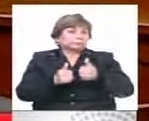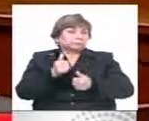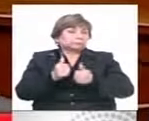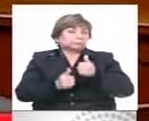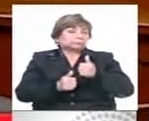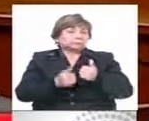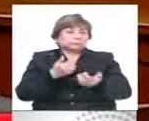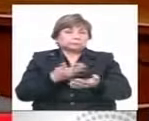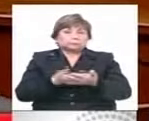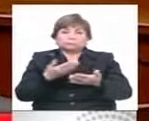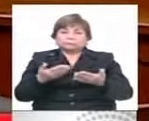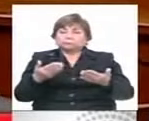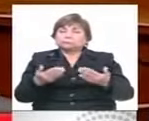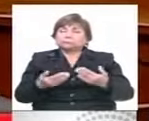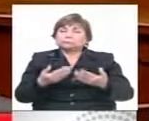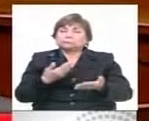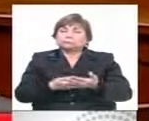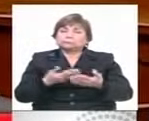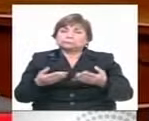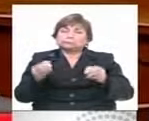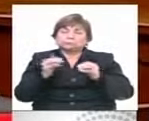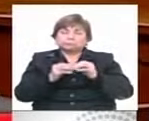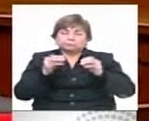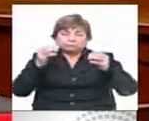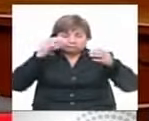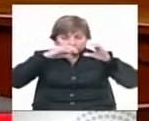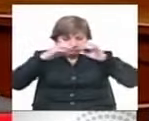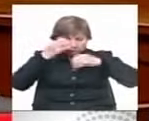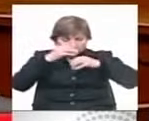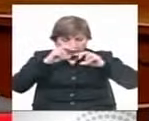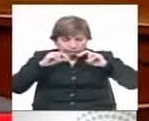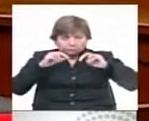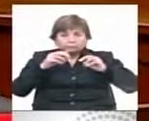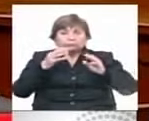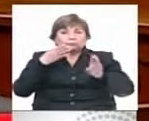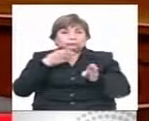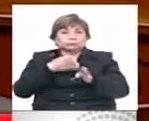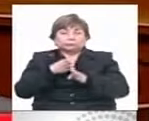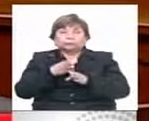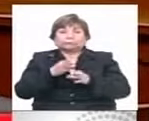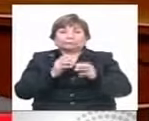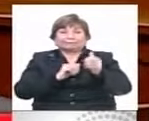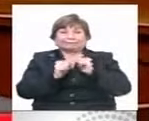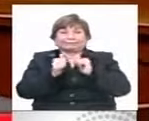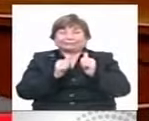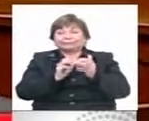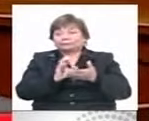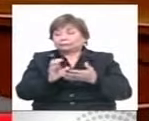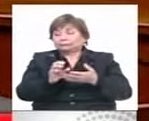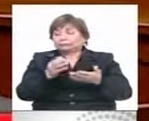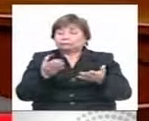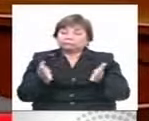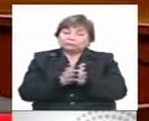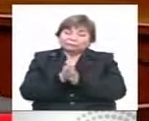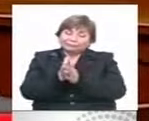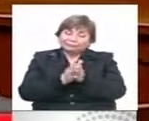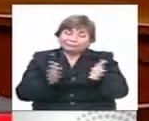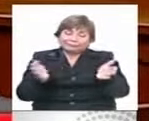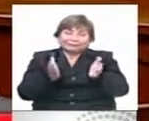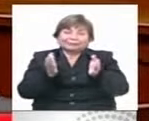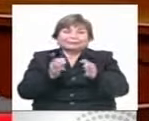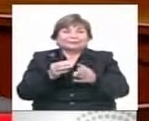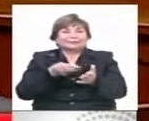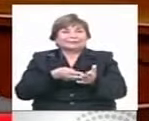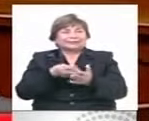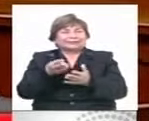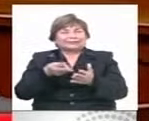gran herramienta para fomentar la investigación como una línea de carrera, incentivando de esta manera la